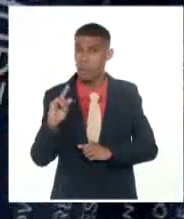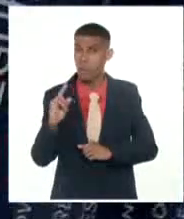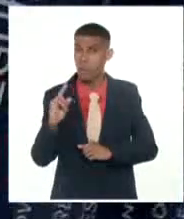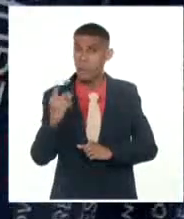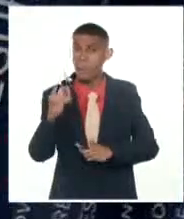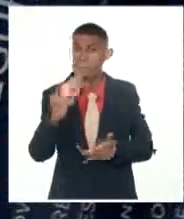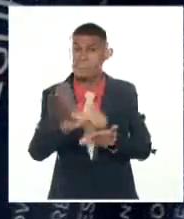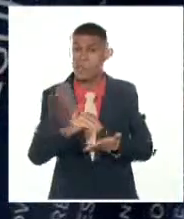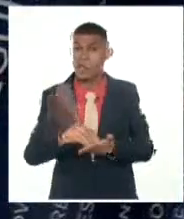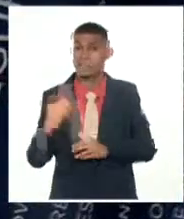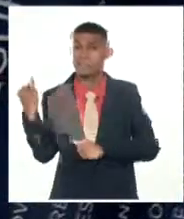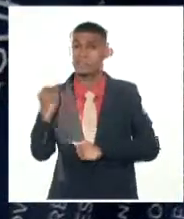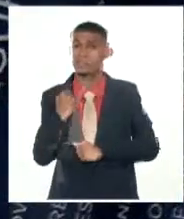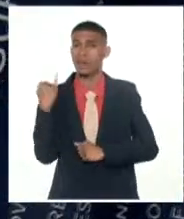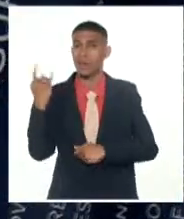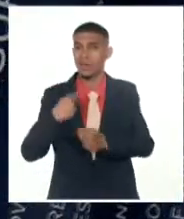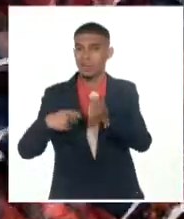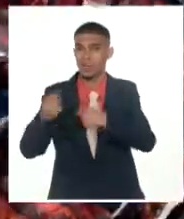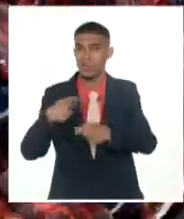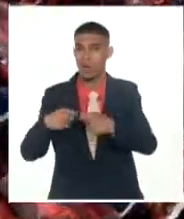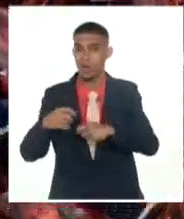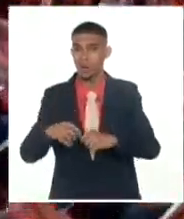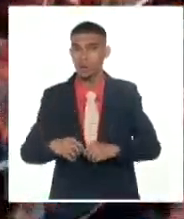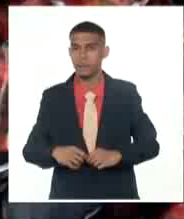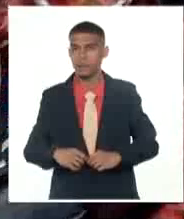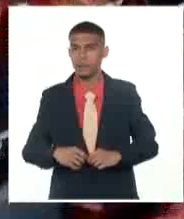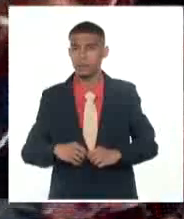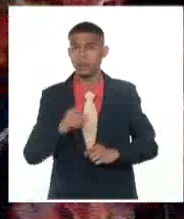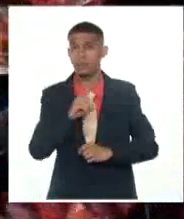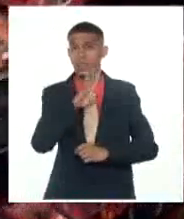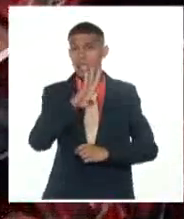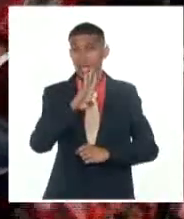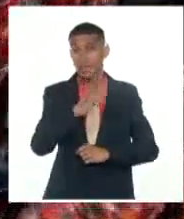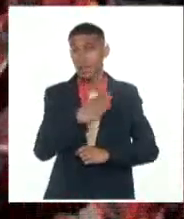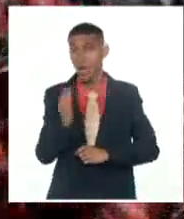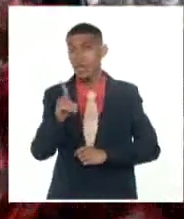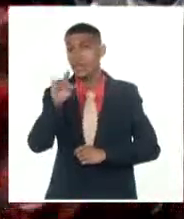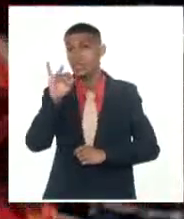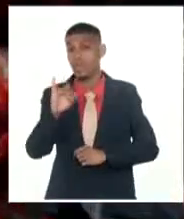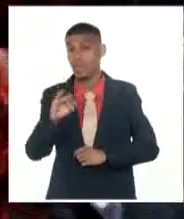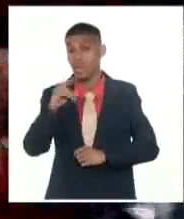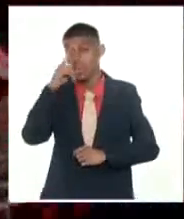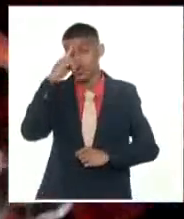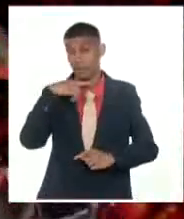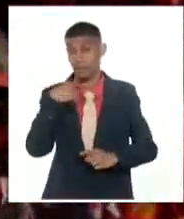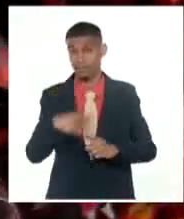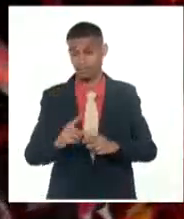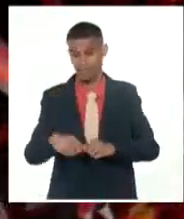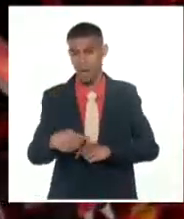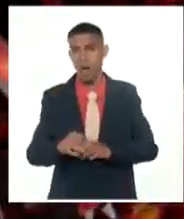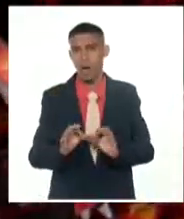Feria Internacional Exposur 2023 del 14 al 17 de septiembre próximo.